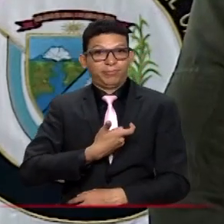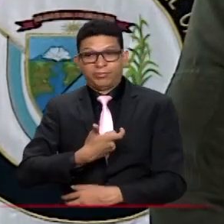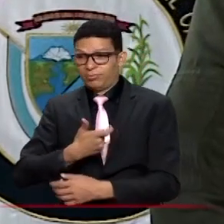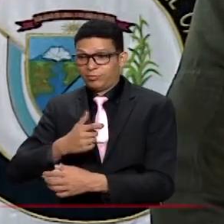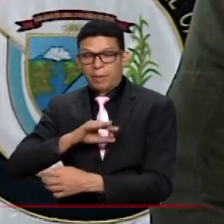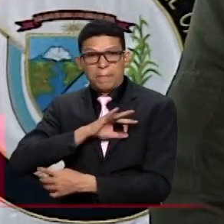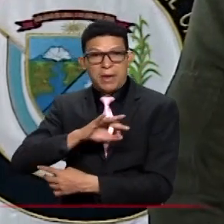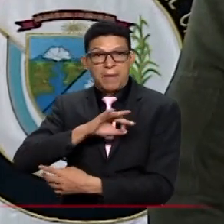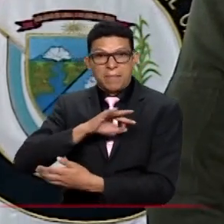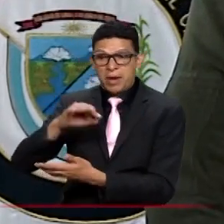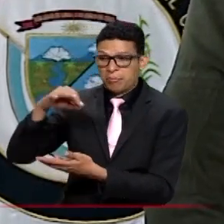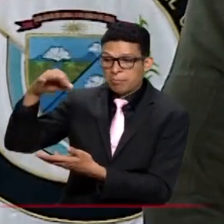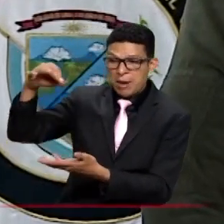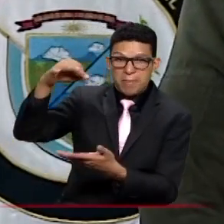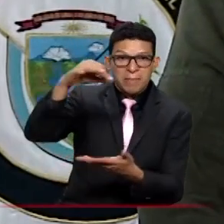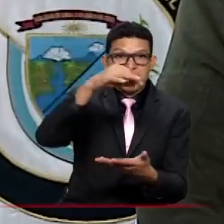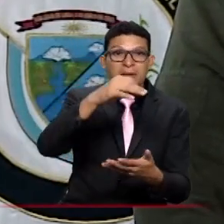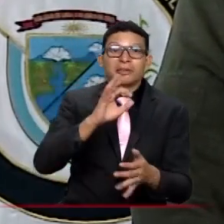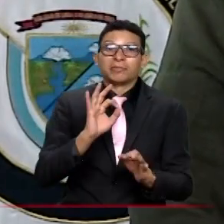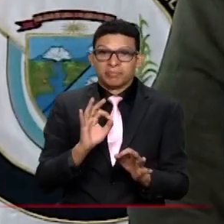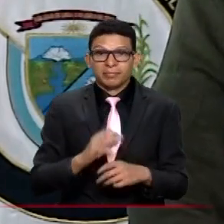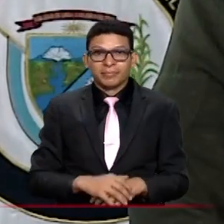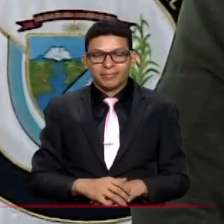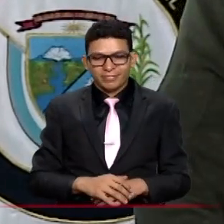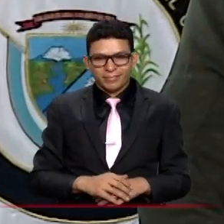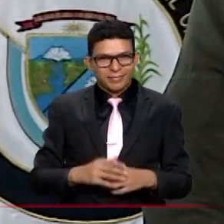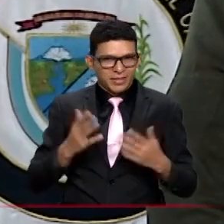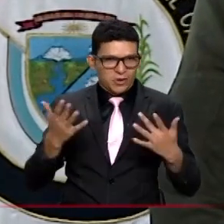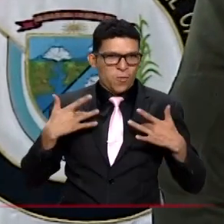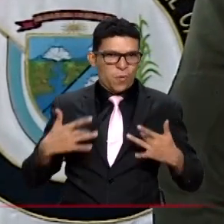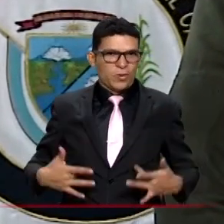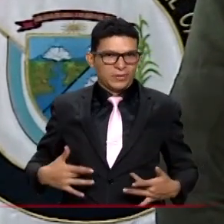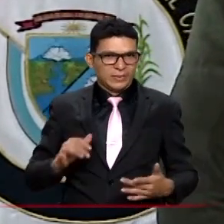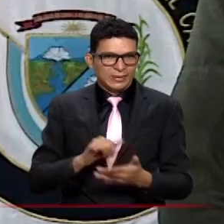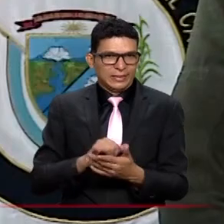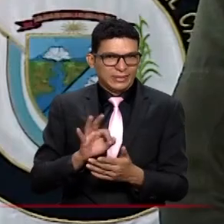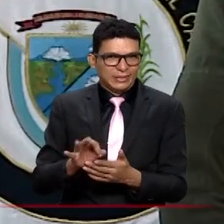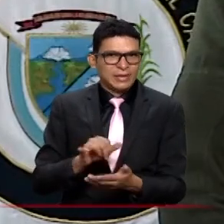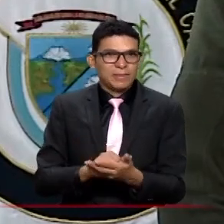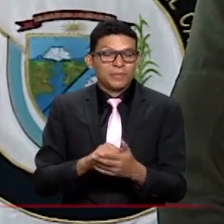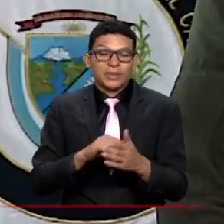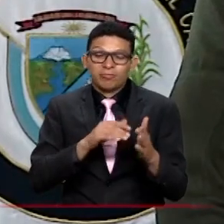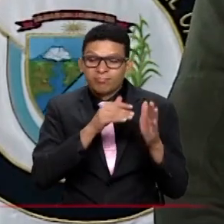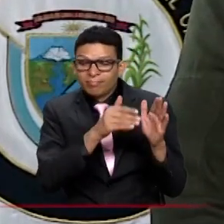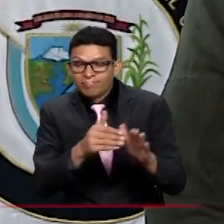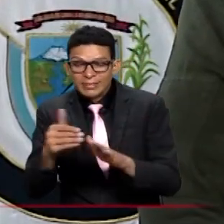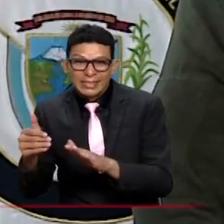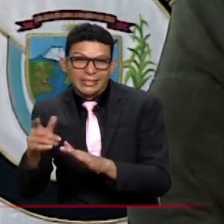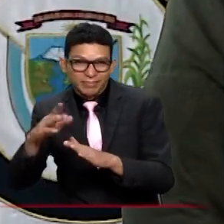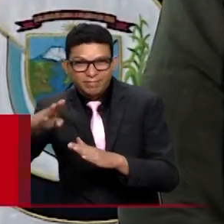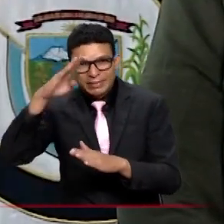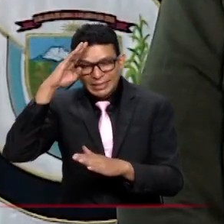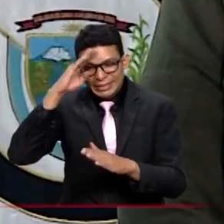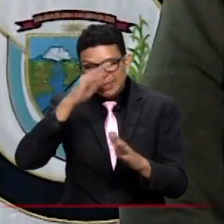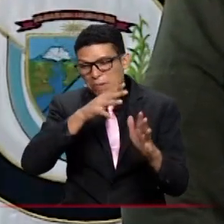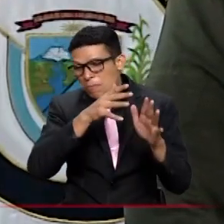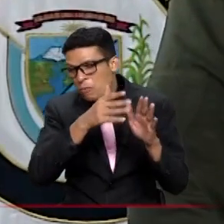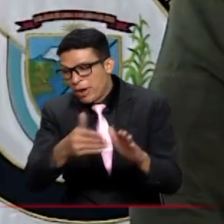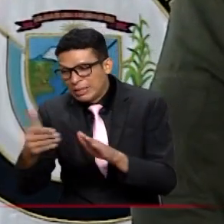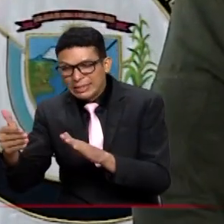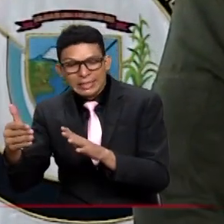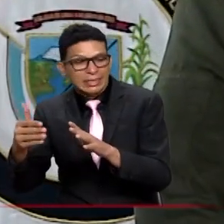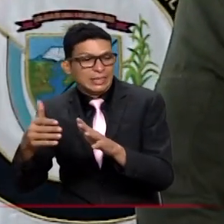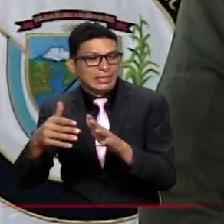es absolutamente cierto. Los uniformados de la Policía Nacional ponen los muertos muchas veces, son objetivo militar de las